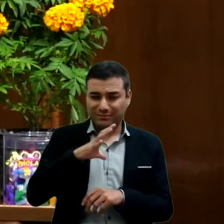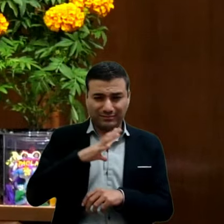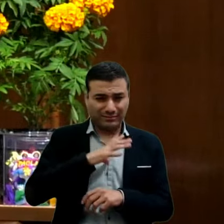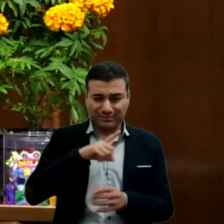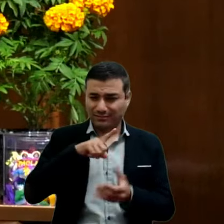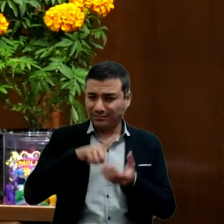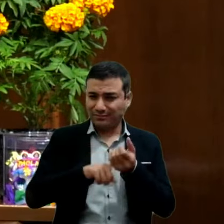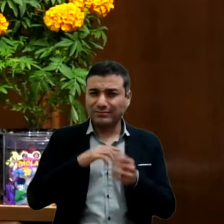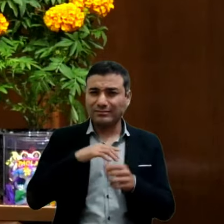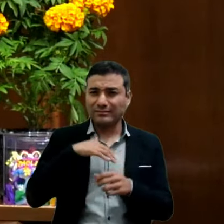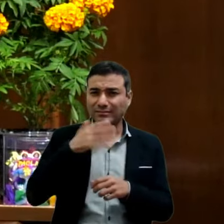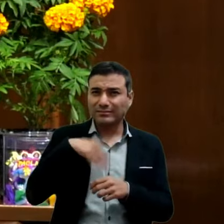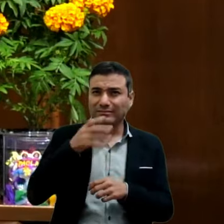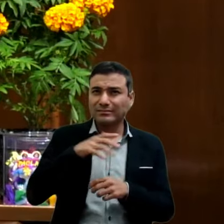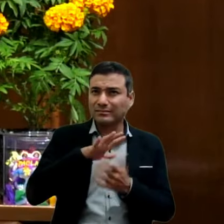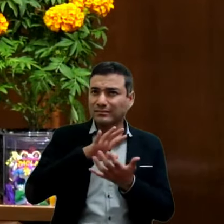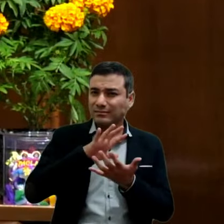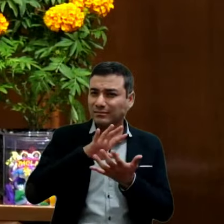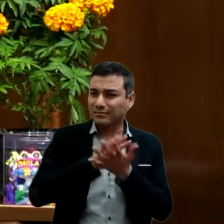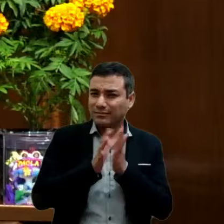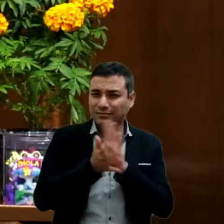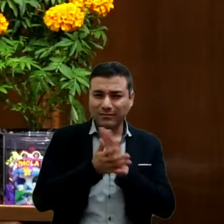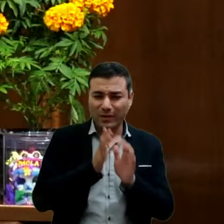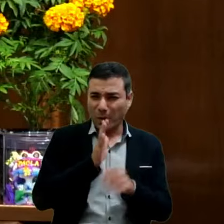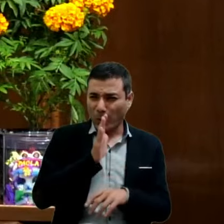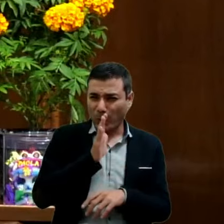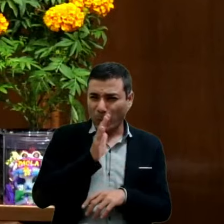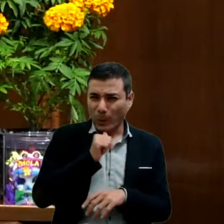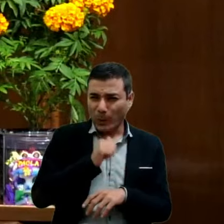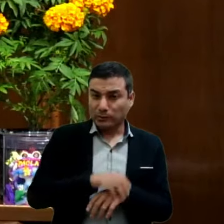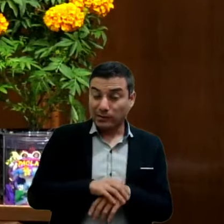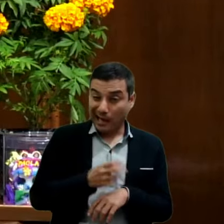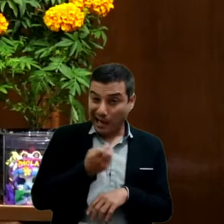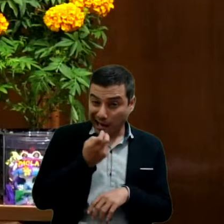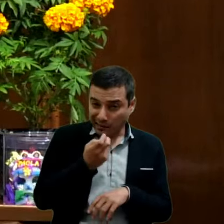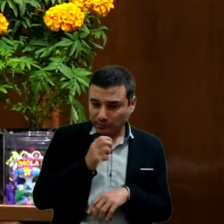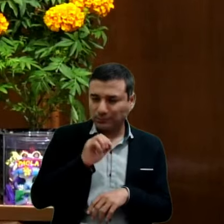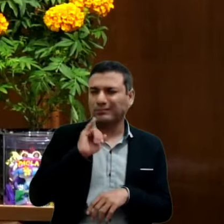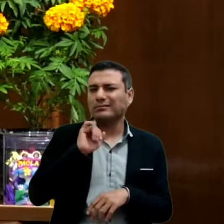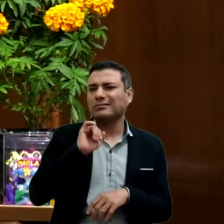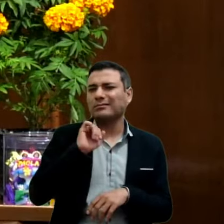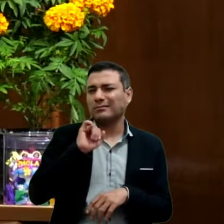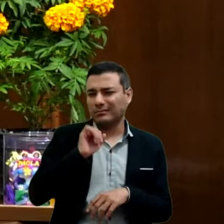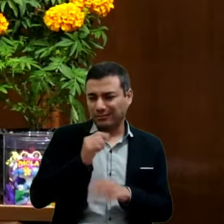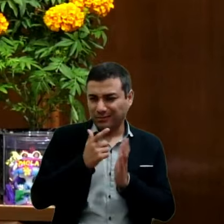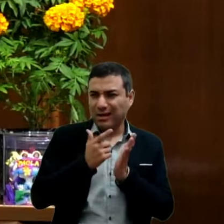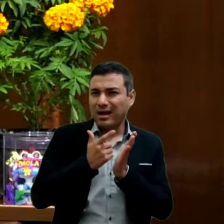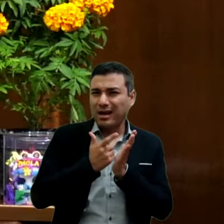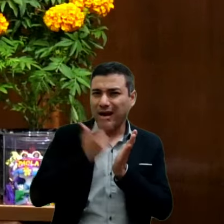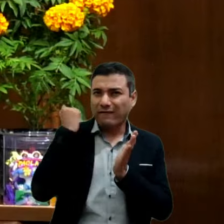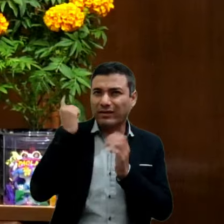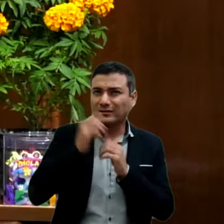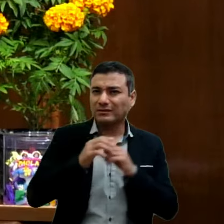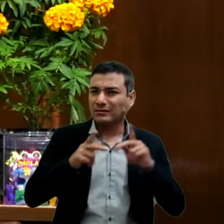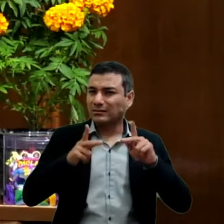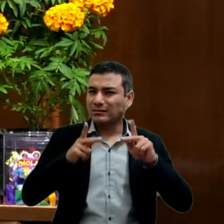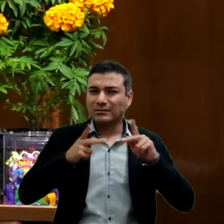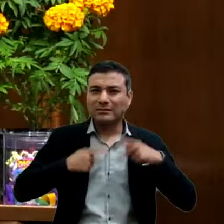corrupción. Esta circunstancia, desde luego, que lastima de manera grave a nuestra